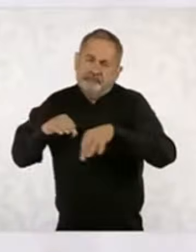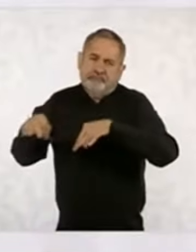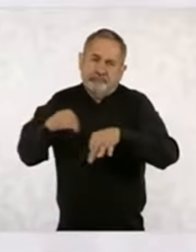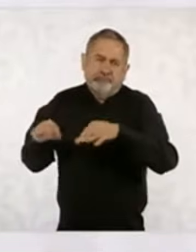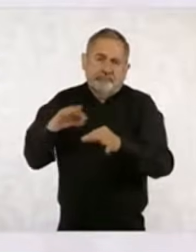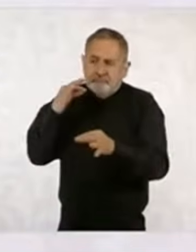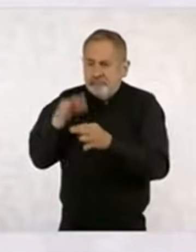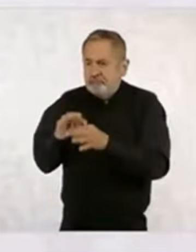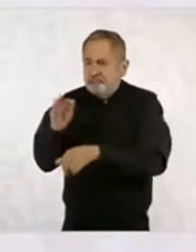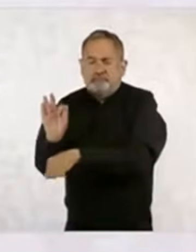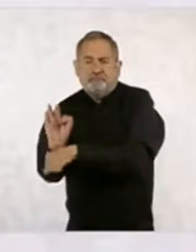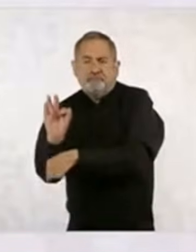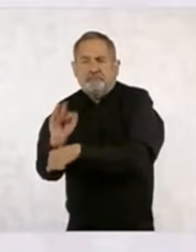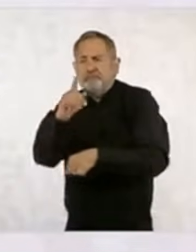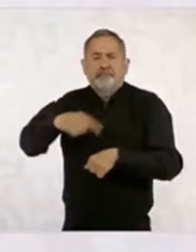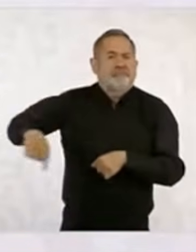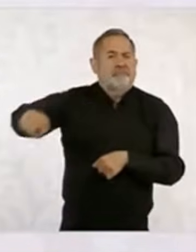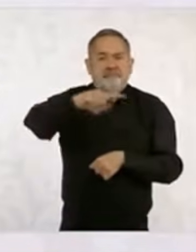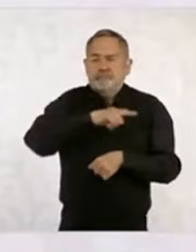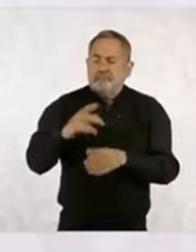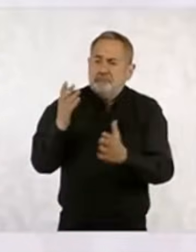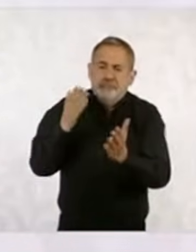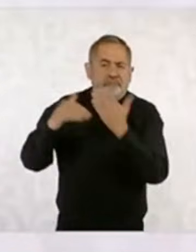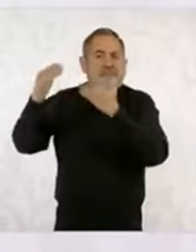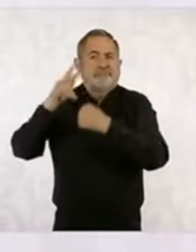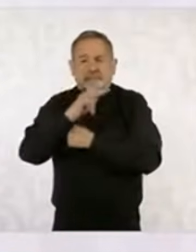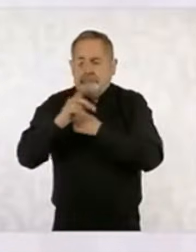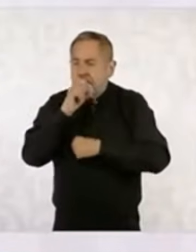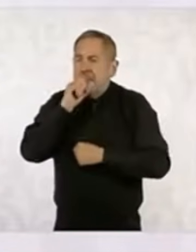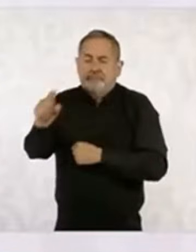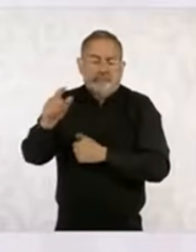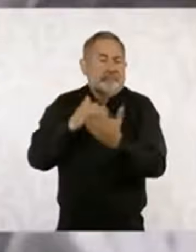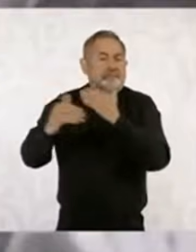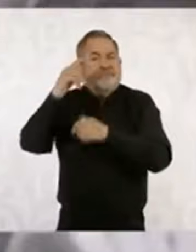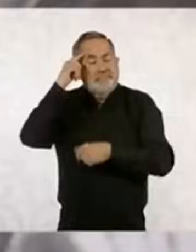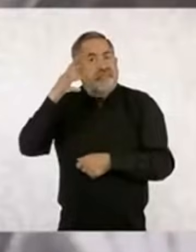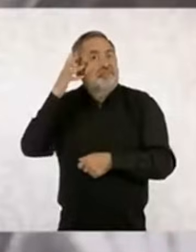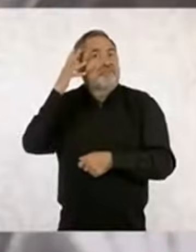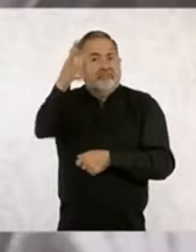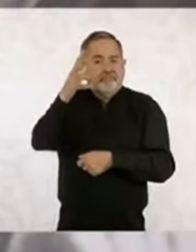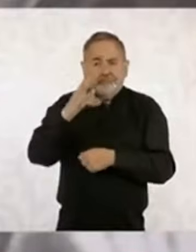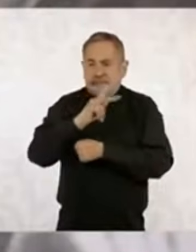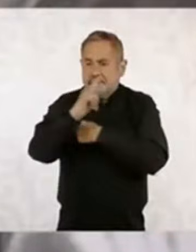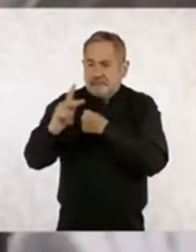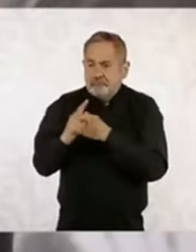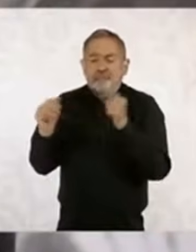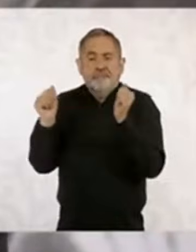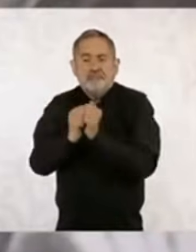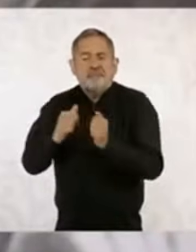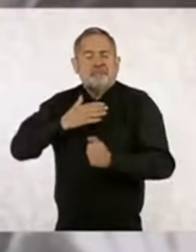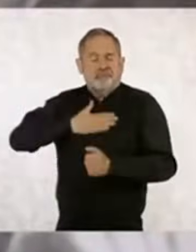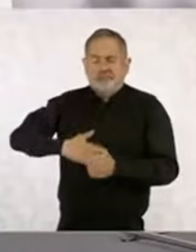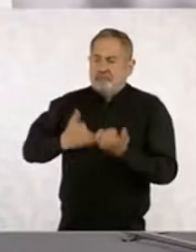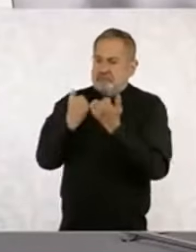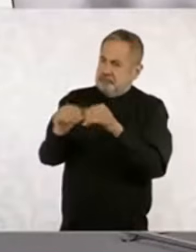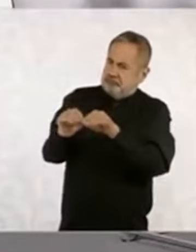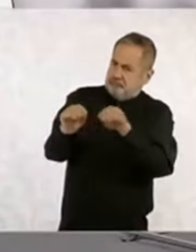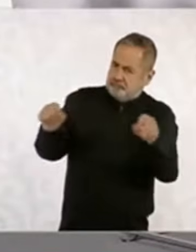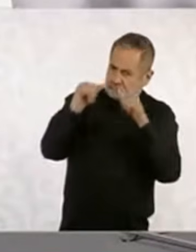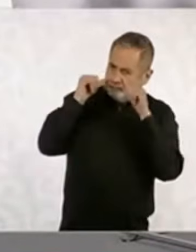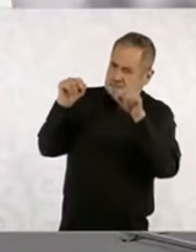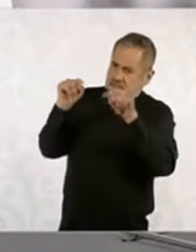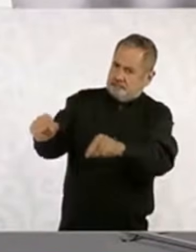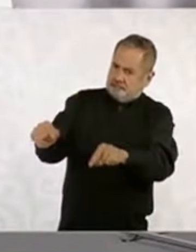de los trabajadores y de nuestra nación. Tenemos el reto de construir un país con justicia social. Muchas gracias, Presidenta, por su